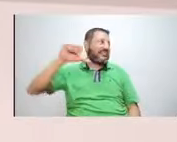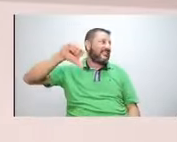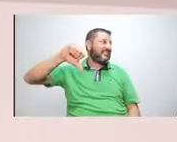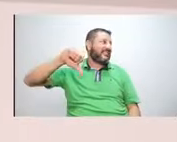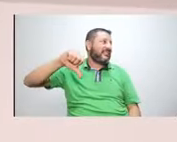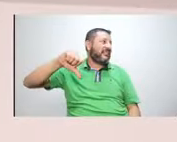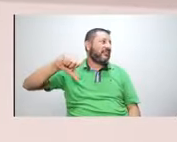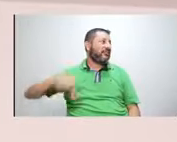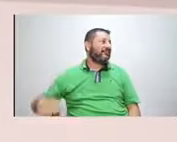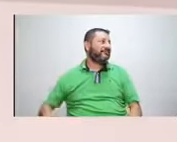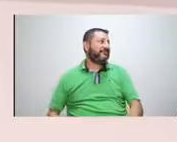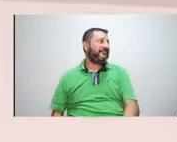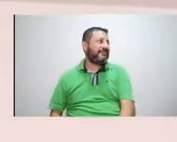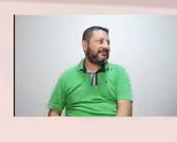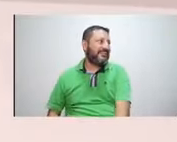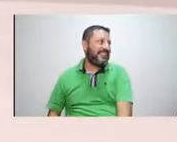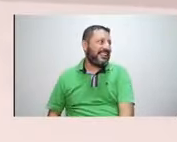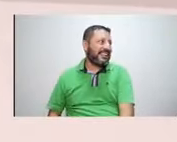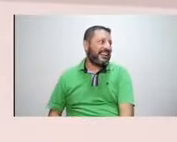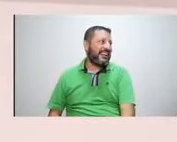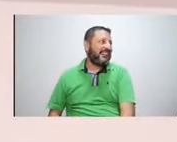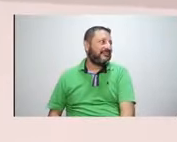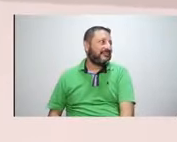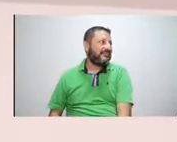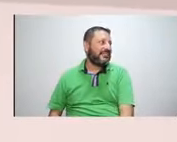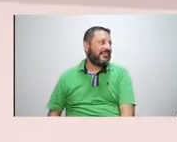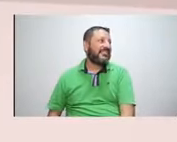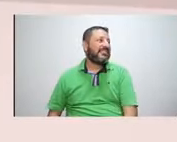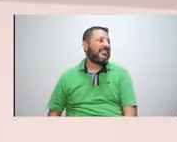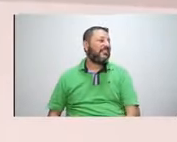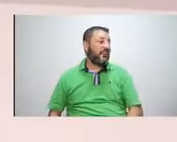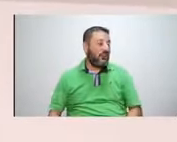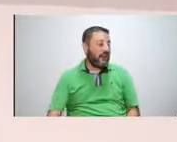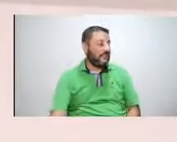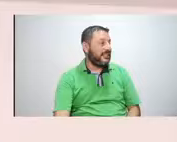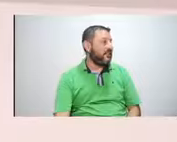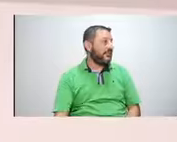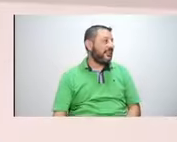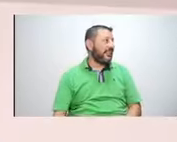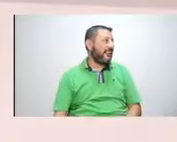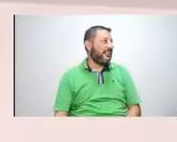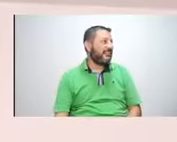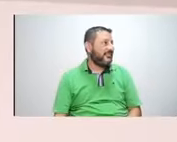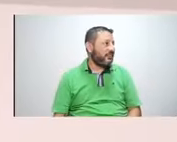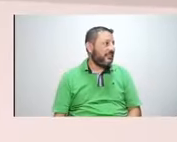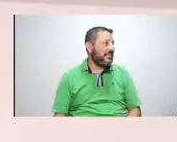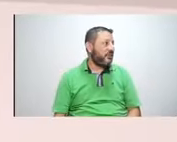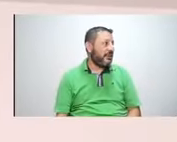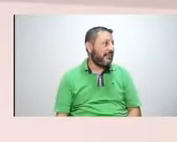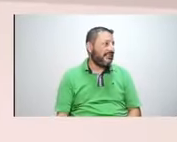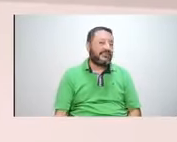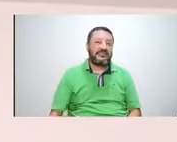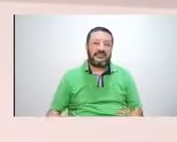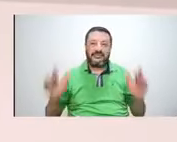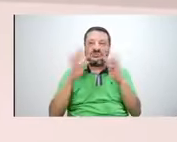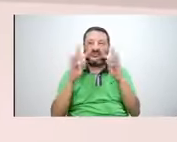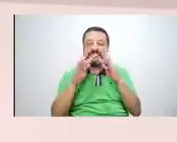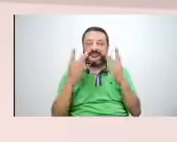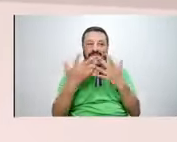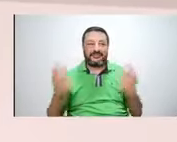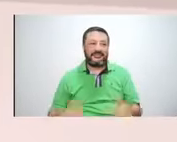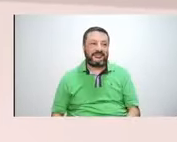para la resistencia aeróbica, soy pésima. Entonces, en el agua tienes que tener esa resistencia.